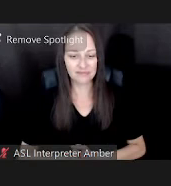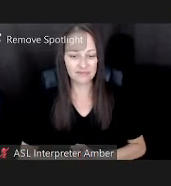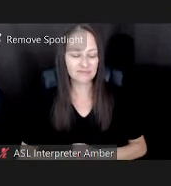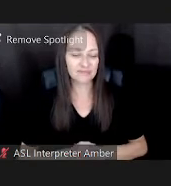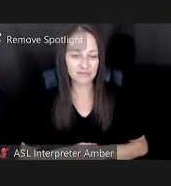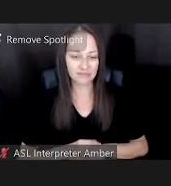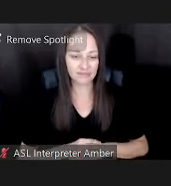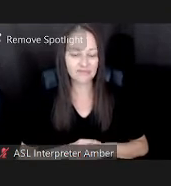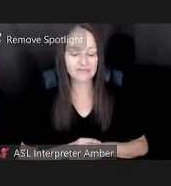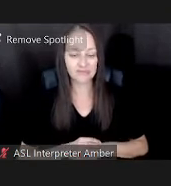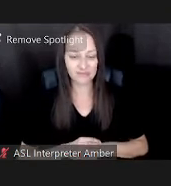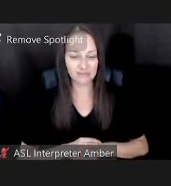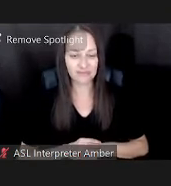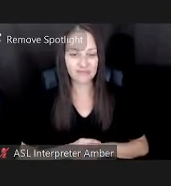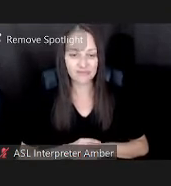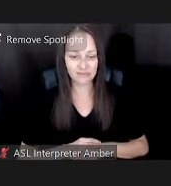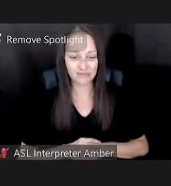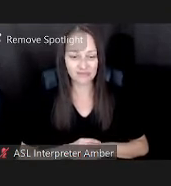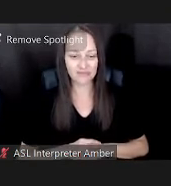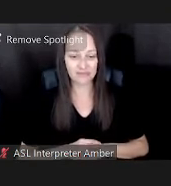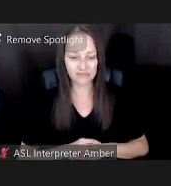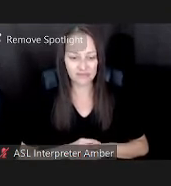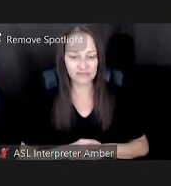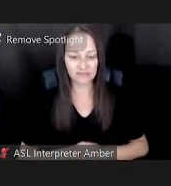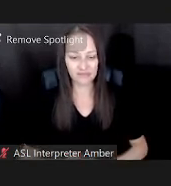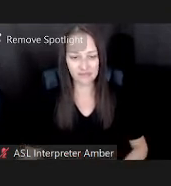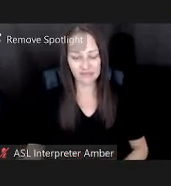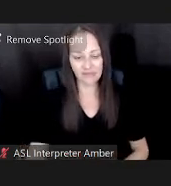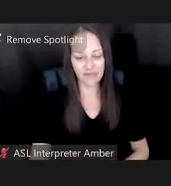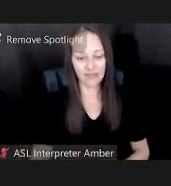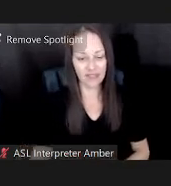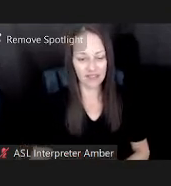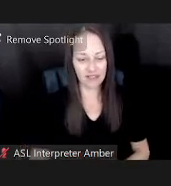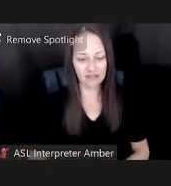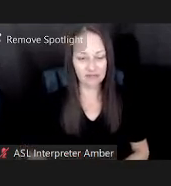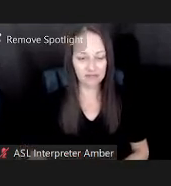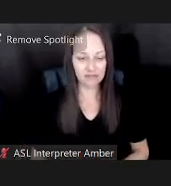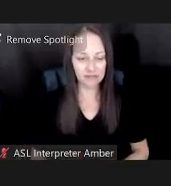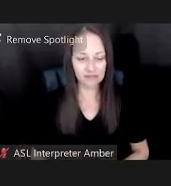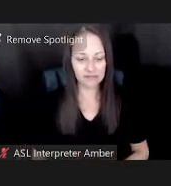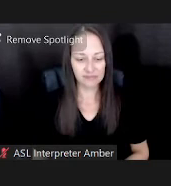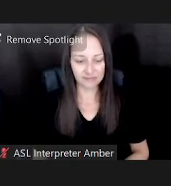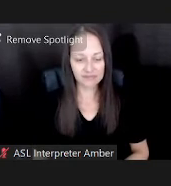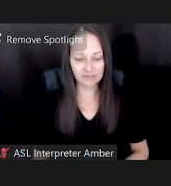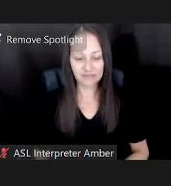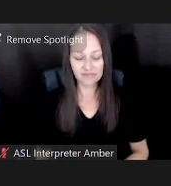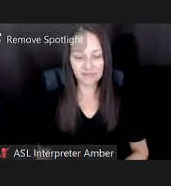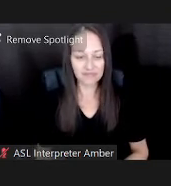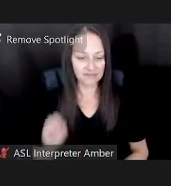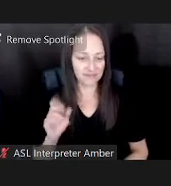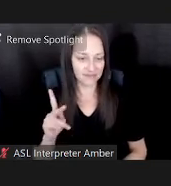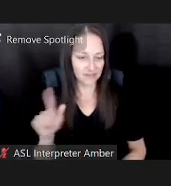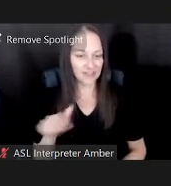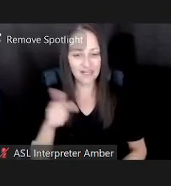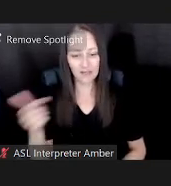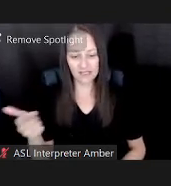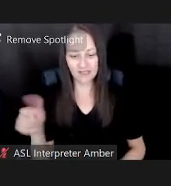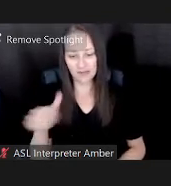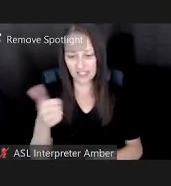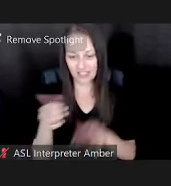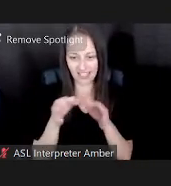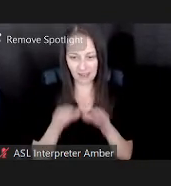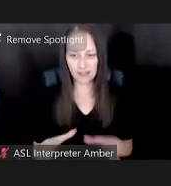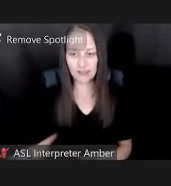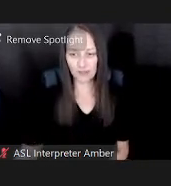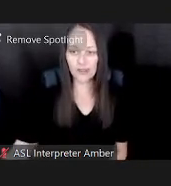conversación. Bueno, nosotros somos la Fundación Teatro Mil, que crea un festival que era